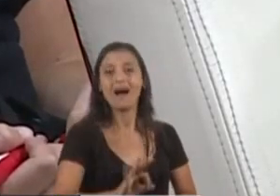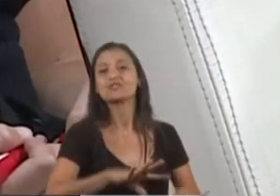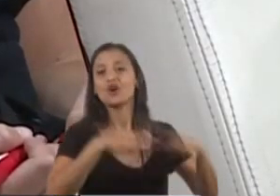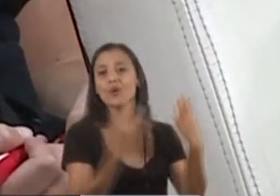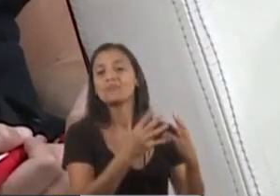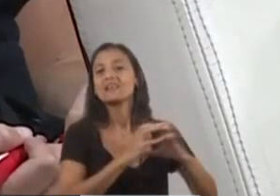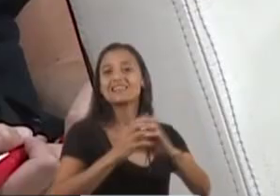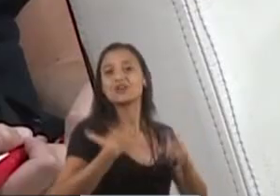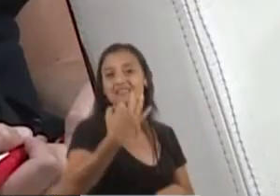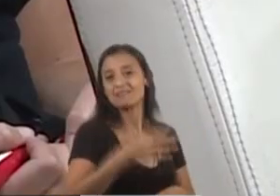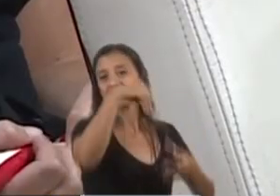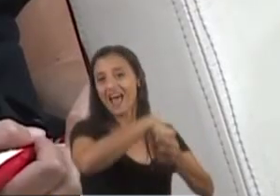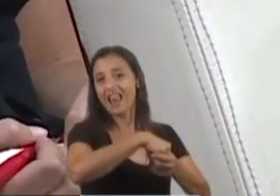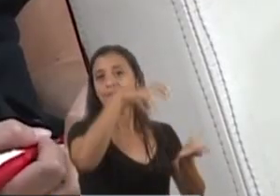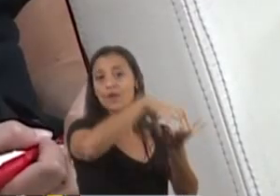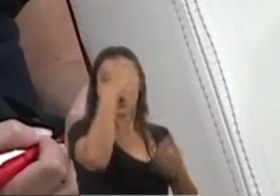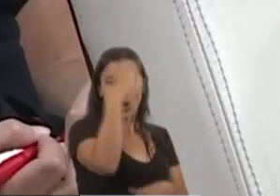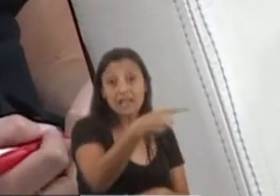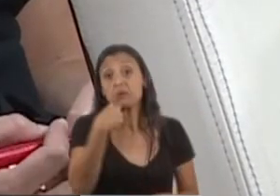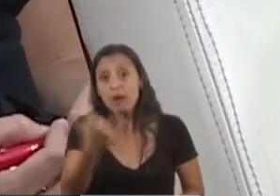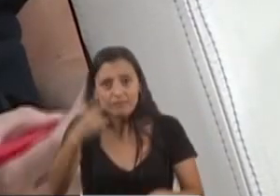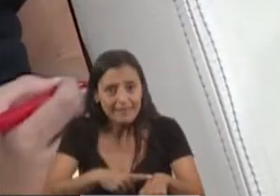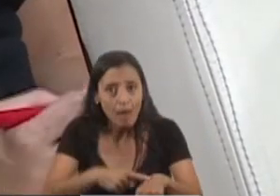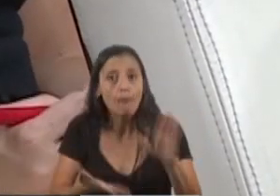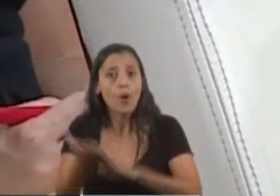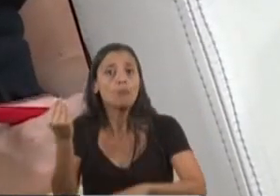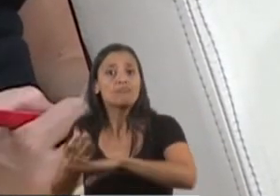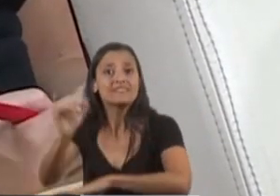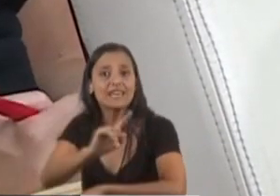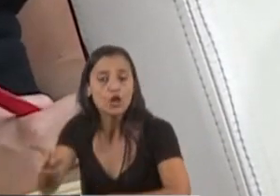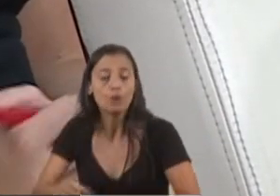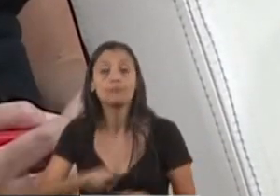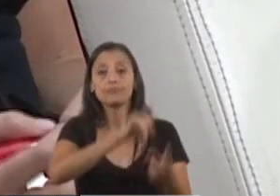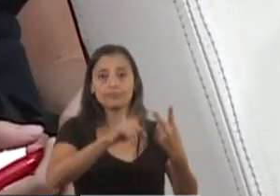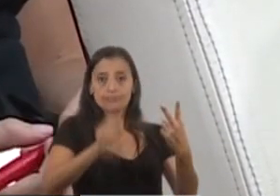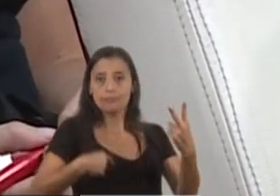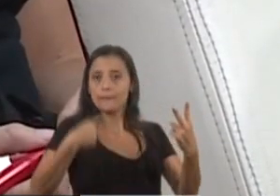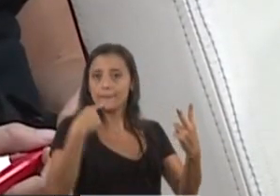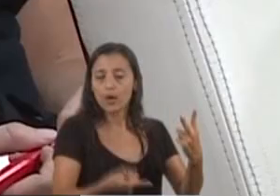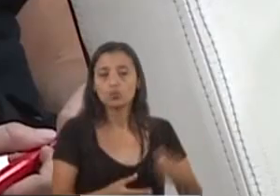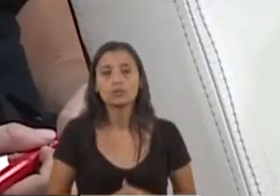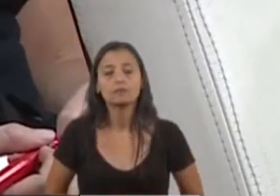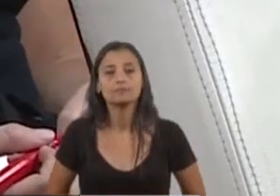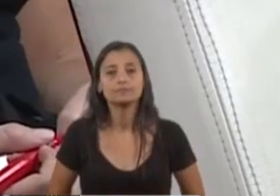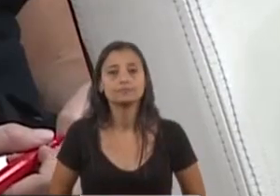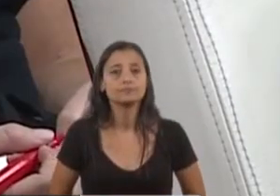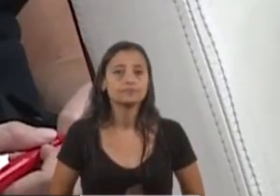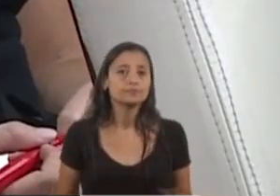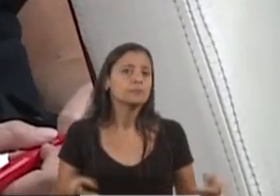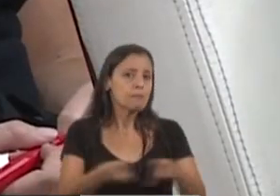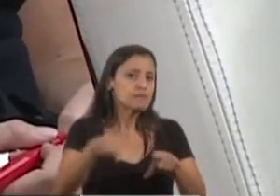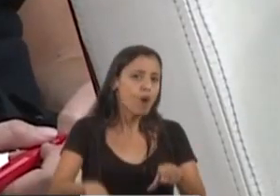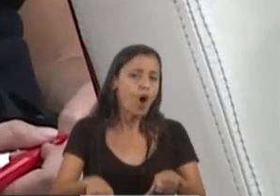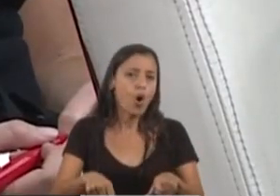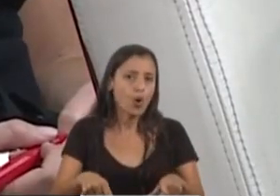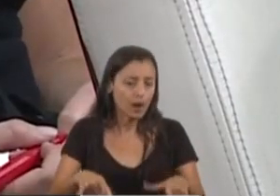sesiones ordinarias del Congreso, por si diera tiempo. Y la segunda es si, dado el impacto